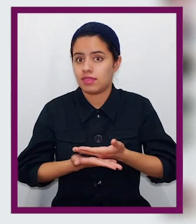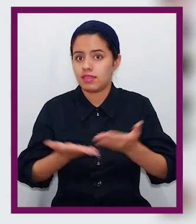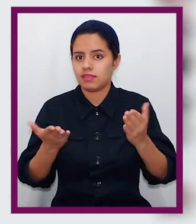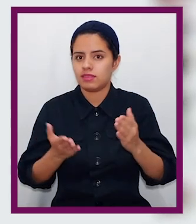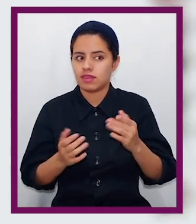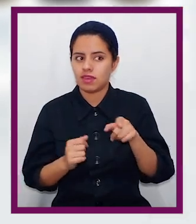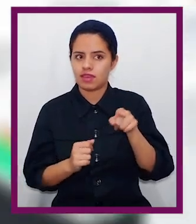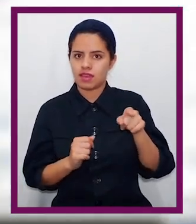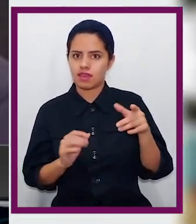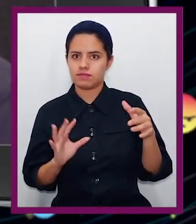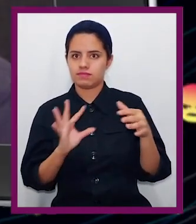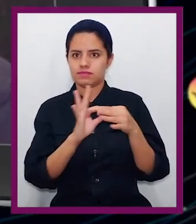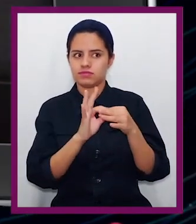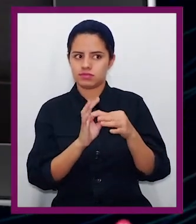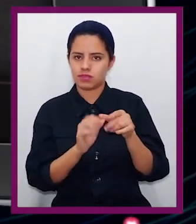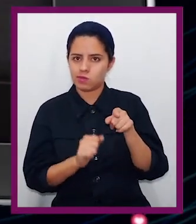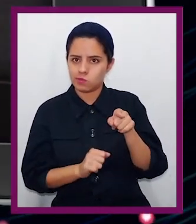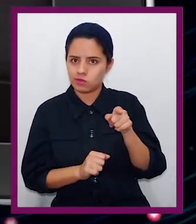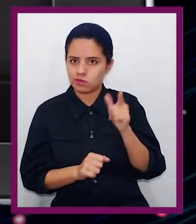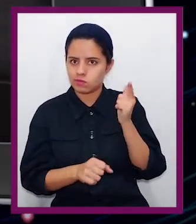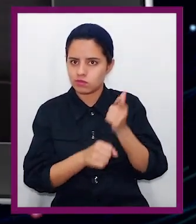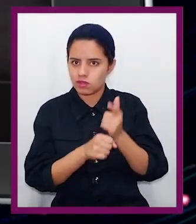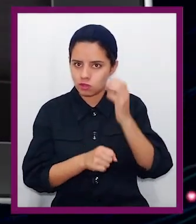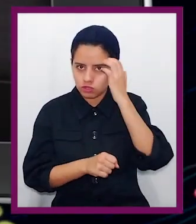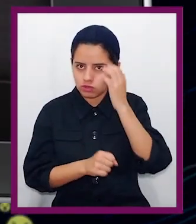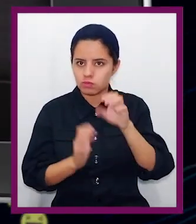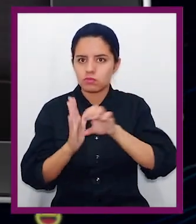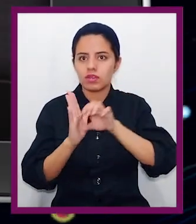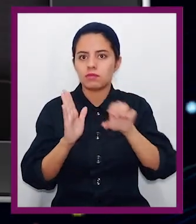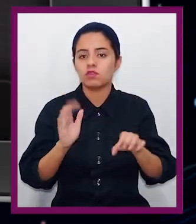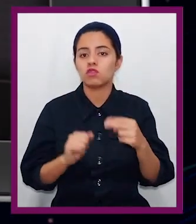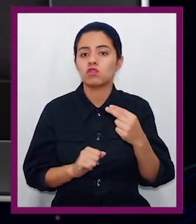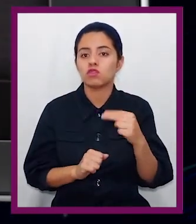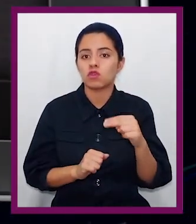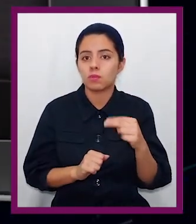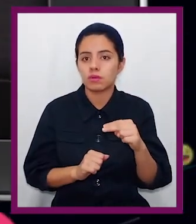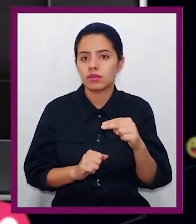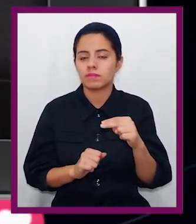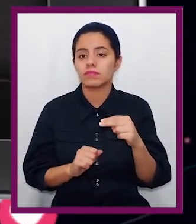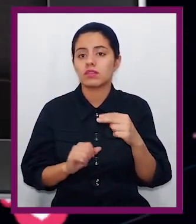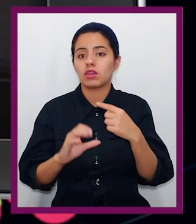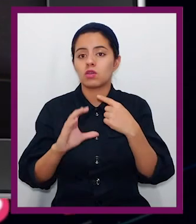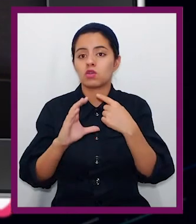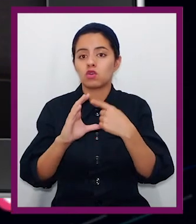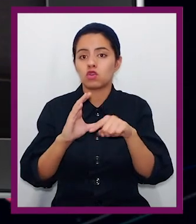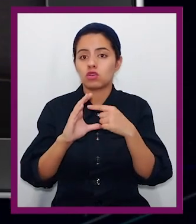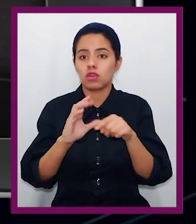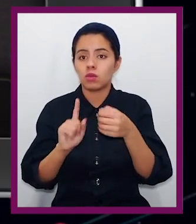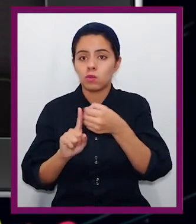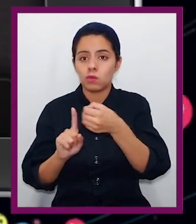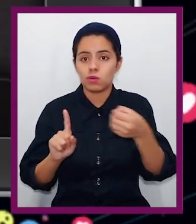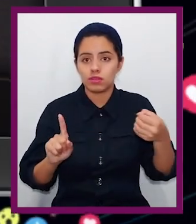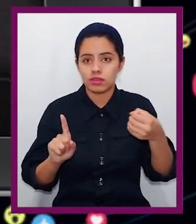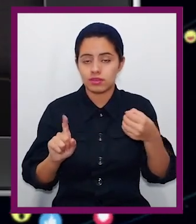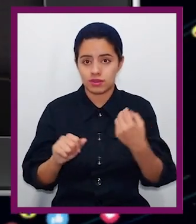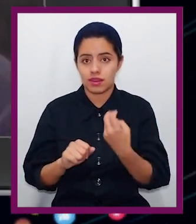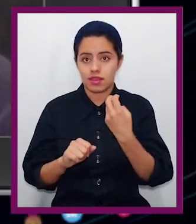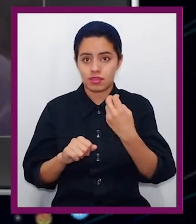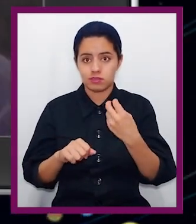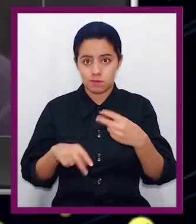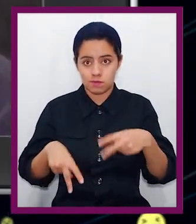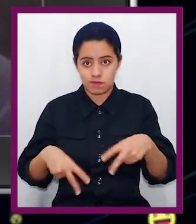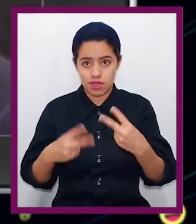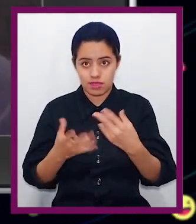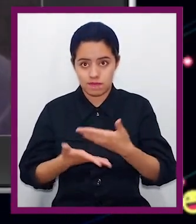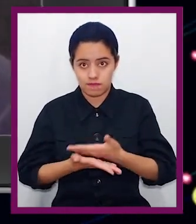nos identifique directamente, como son nuestro nombre, nuestra dirección de correo electrónico u otra información de contacto, a